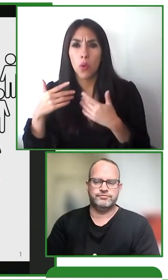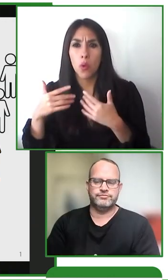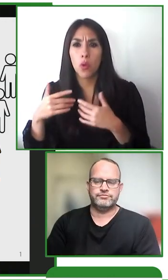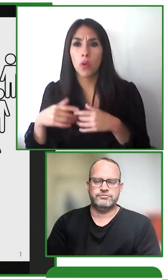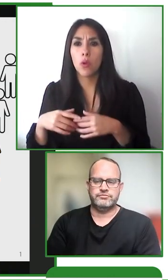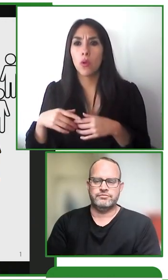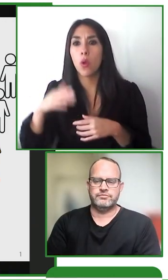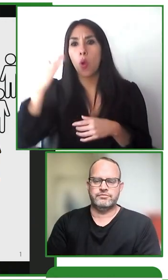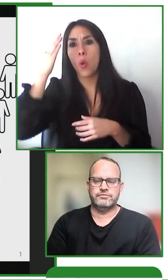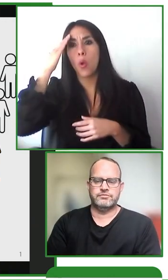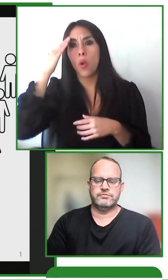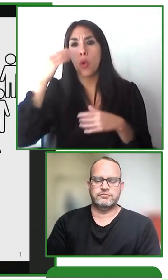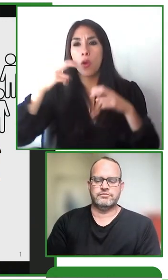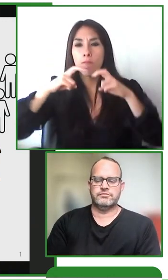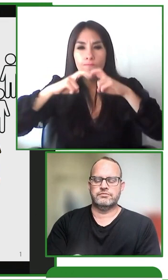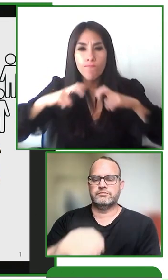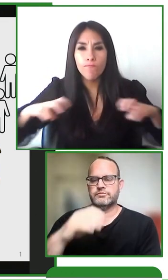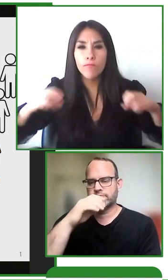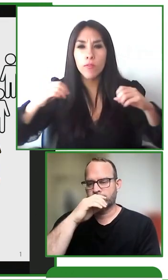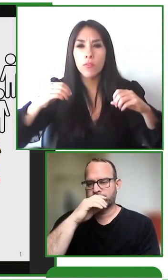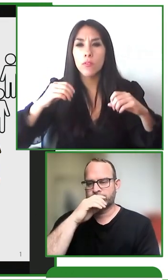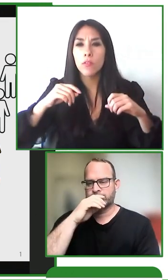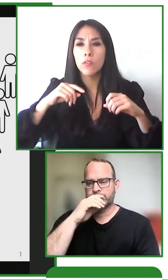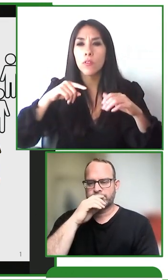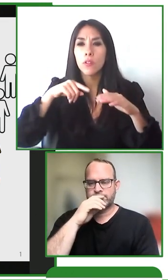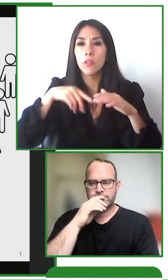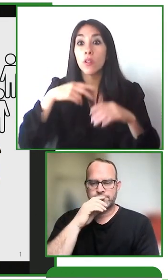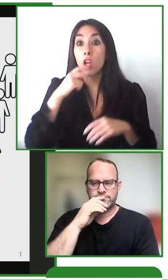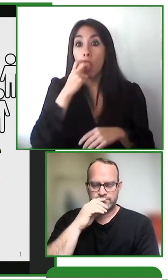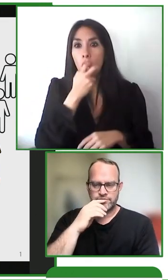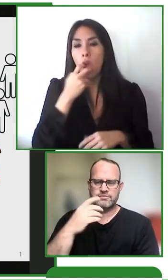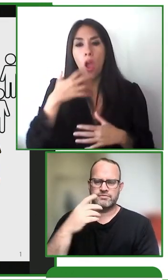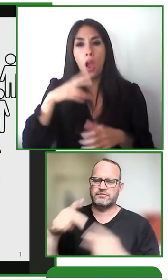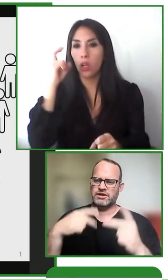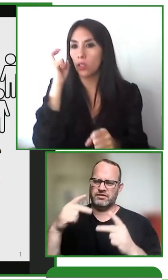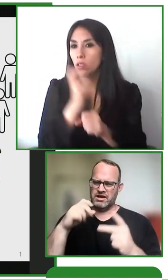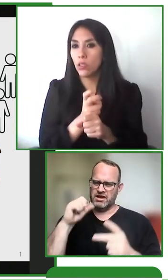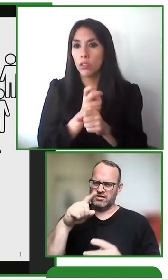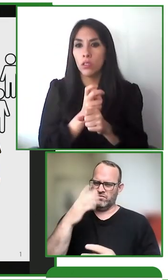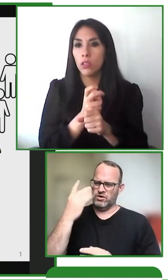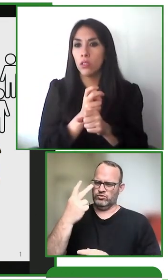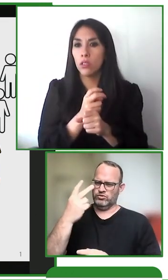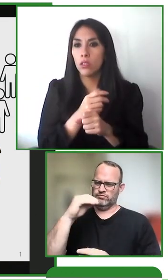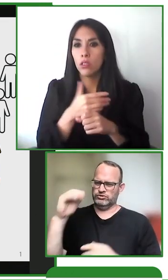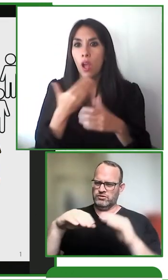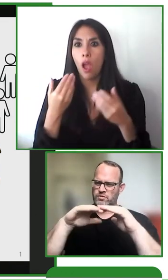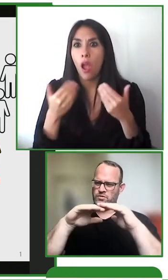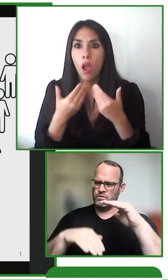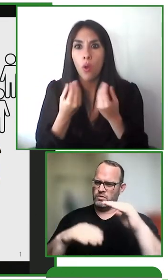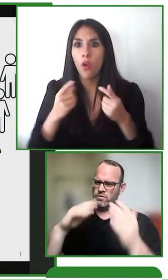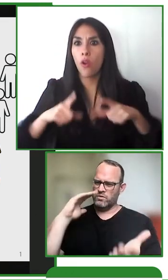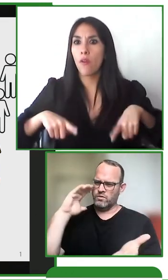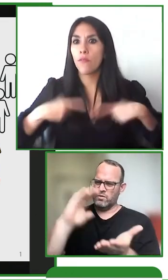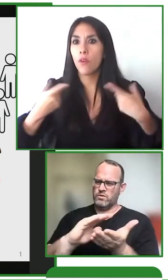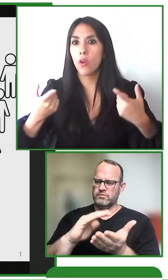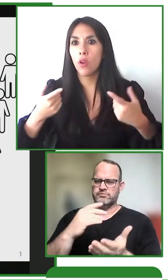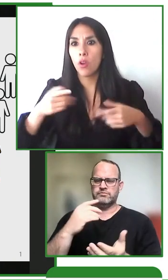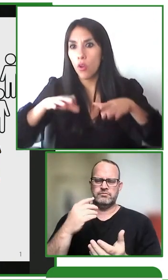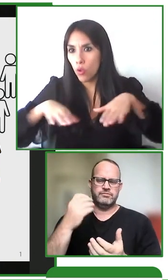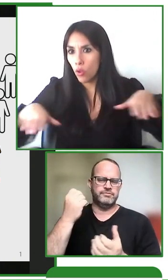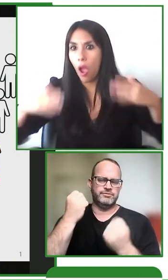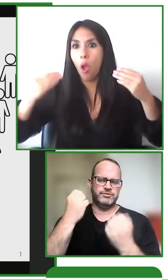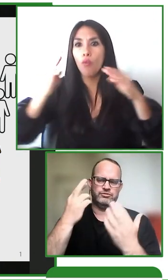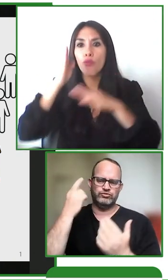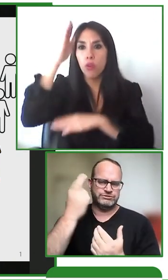crítico para poder entregar una buena calidad de vida, para que los niños tengan educación, para que tengan un trabajo y para que vivan de